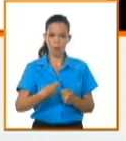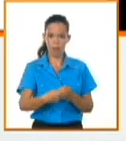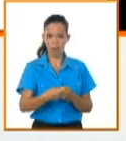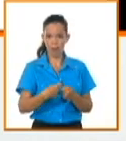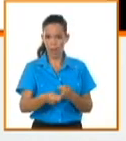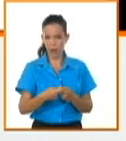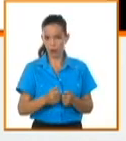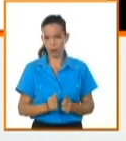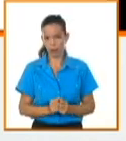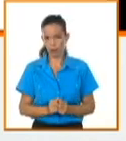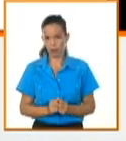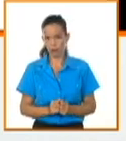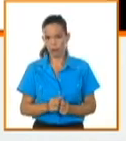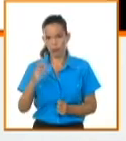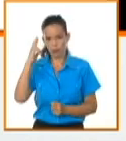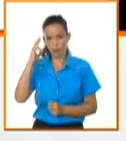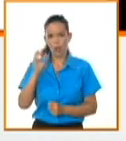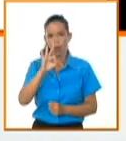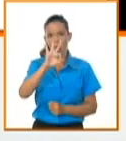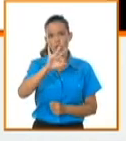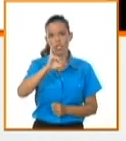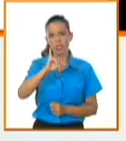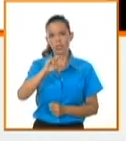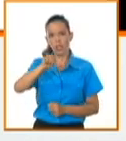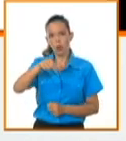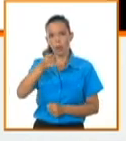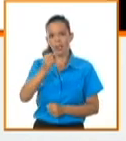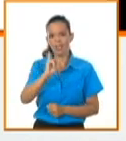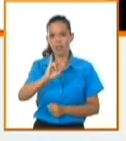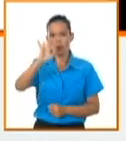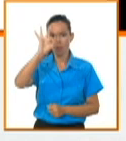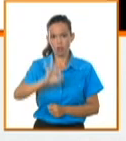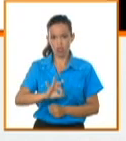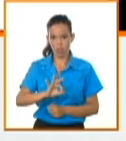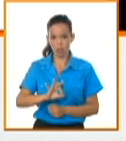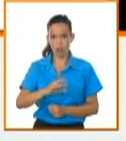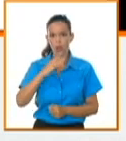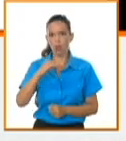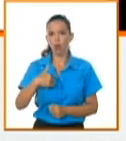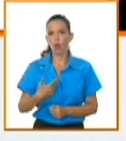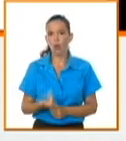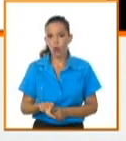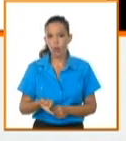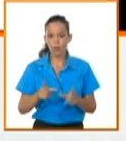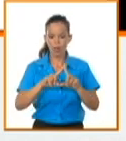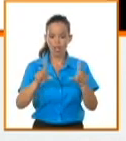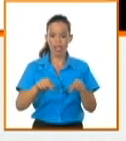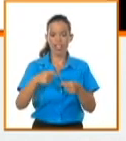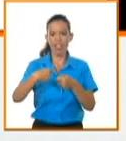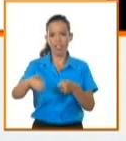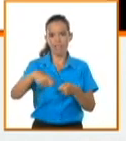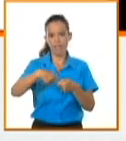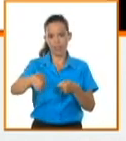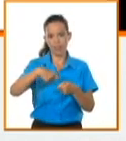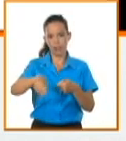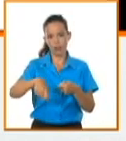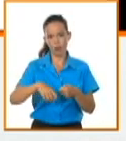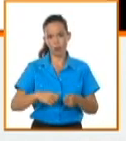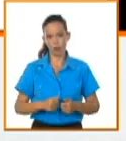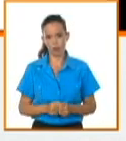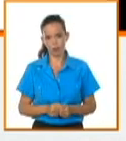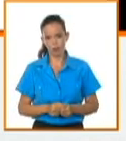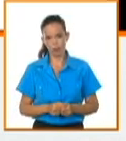el 86,6% de las operaciones hacían con efectivo y solo el